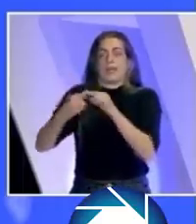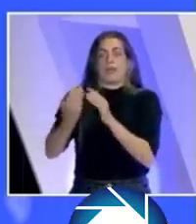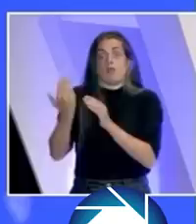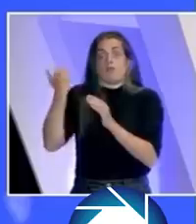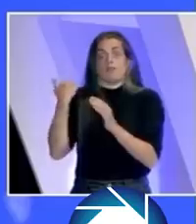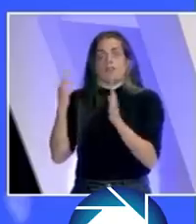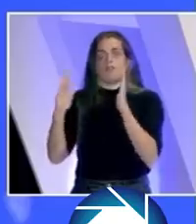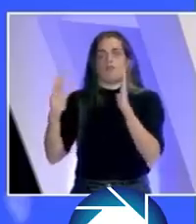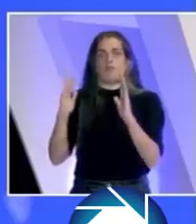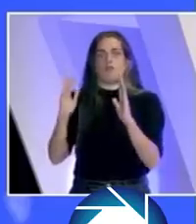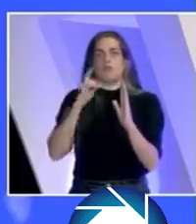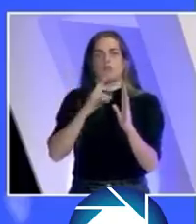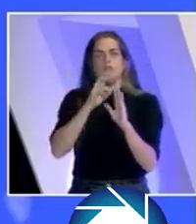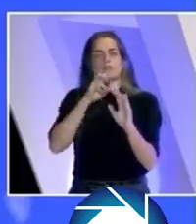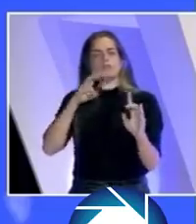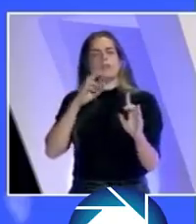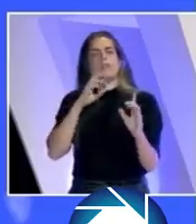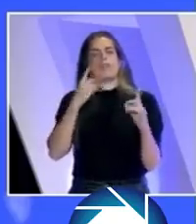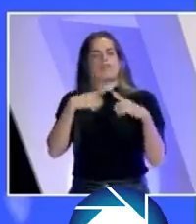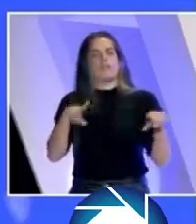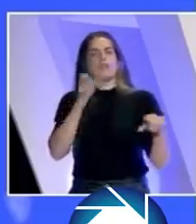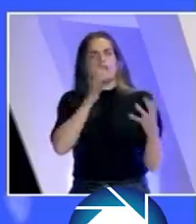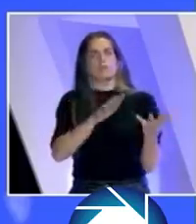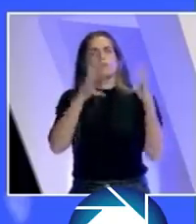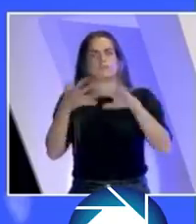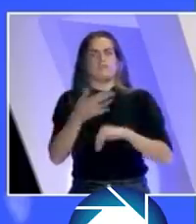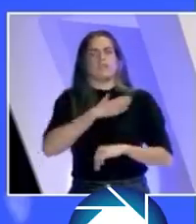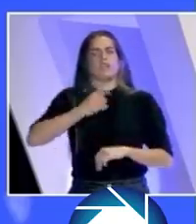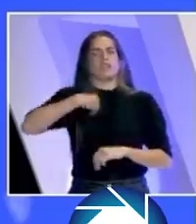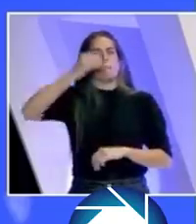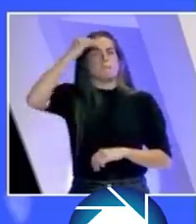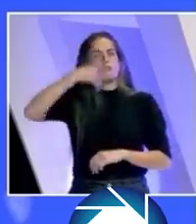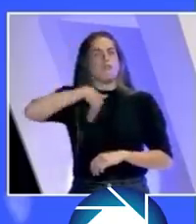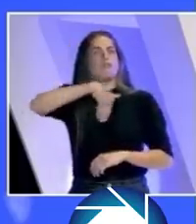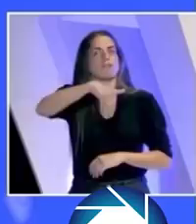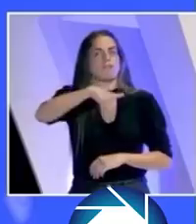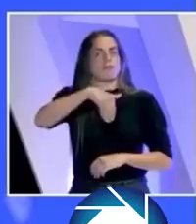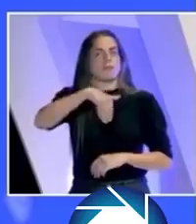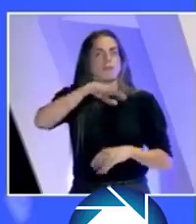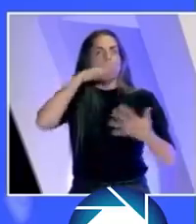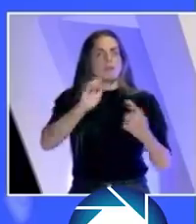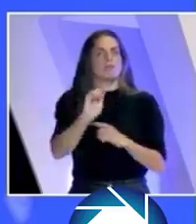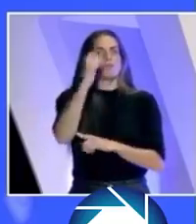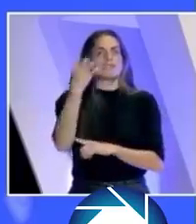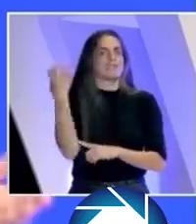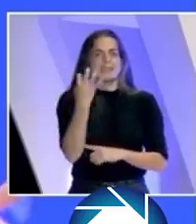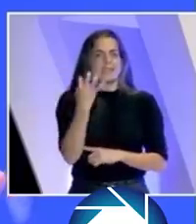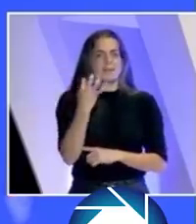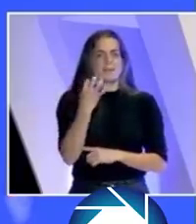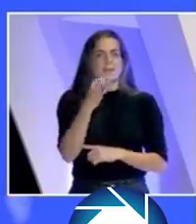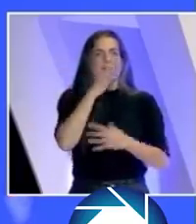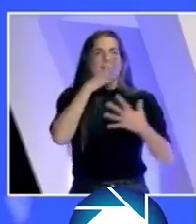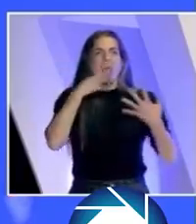leyes ideológicas. Por eso aprovecharon para lanzar un amago de censura, que gracias a Dios y porque reaccionamos muchos periodistas y medios se tuvo que parar.